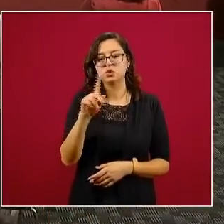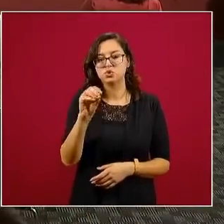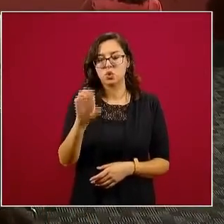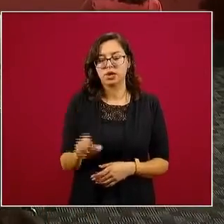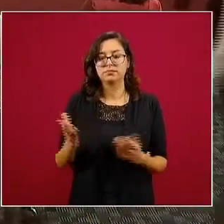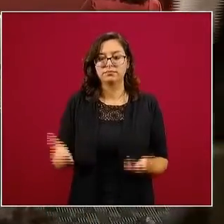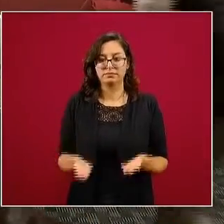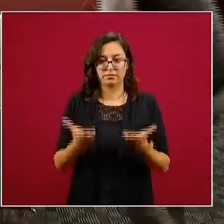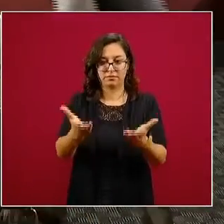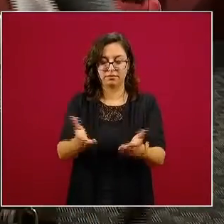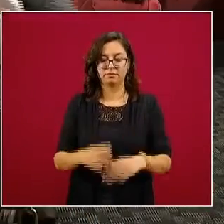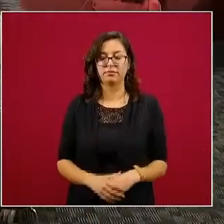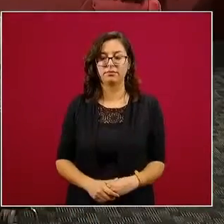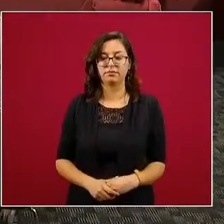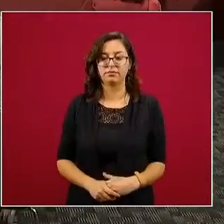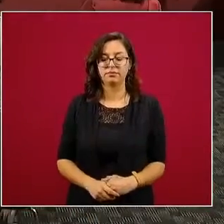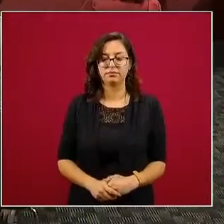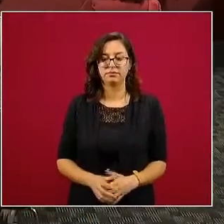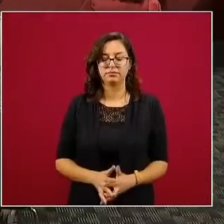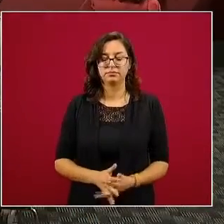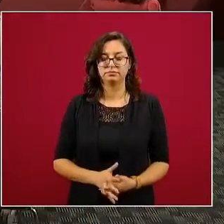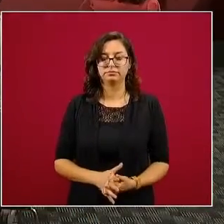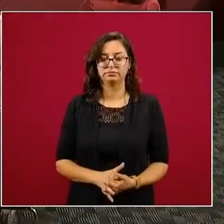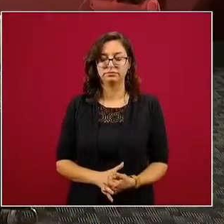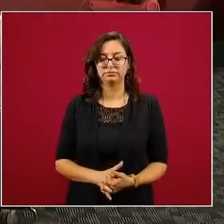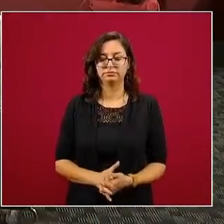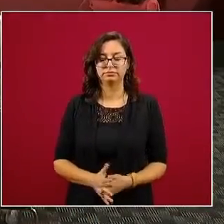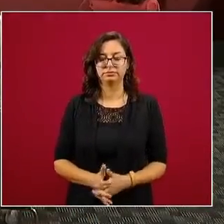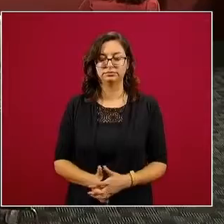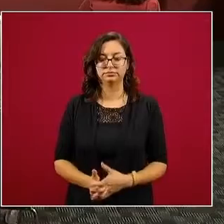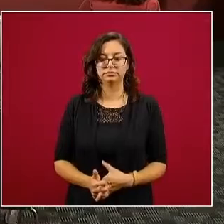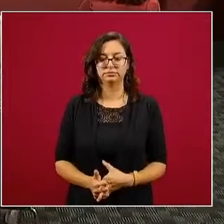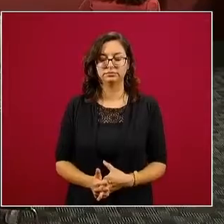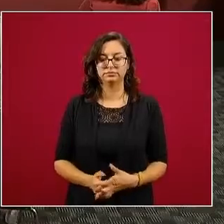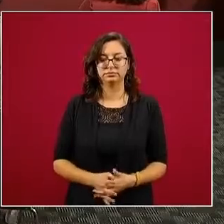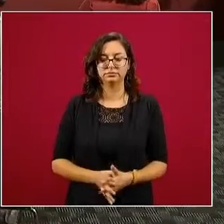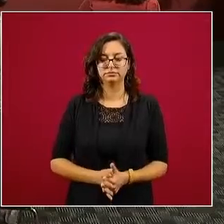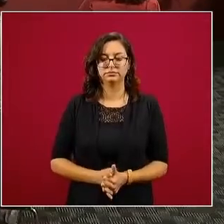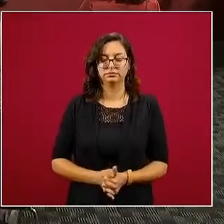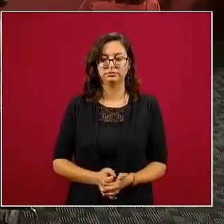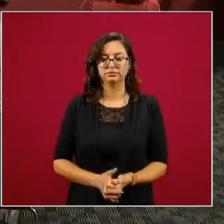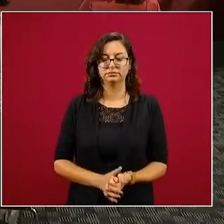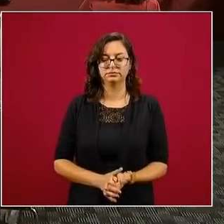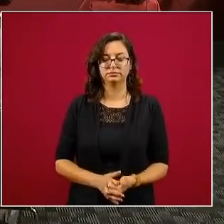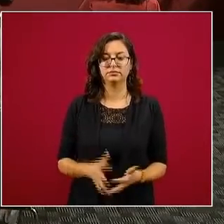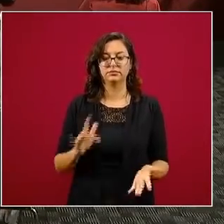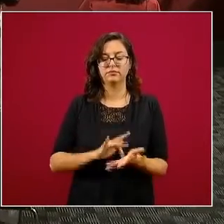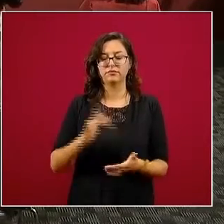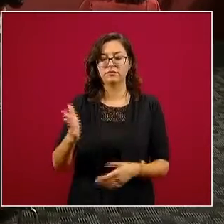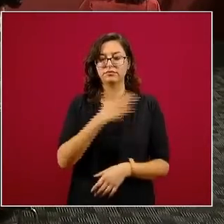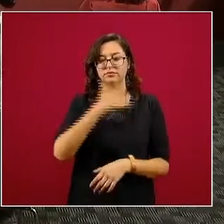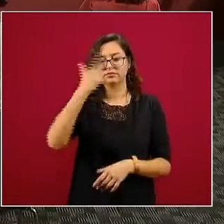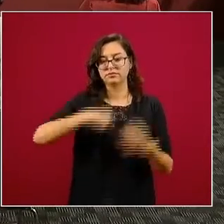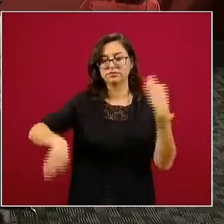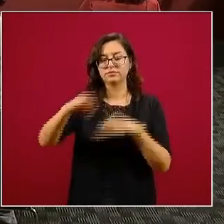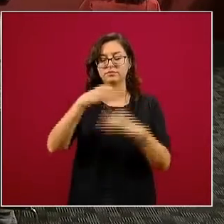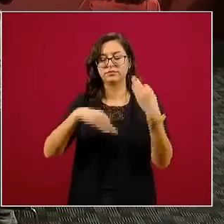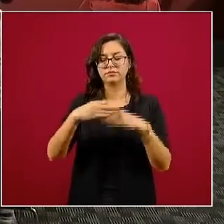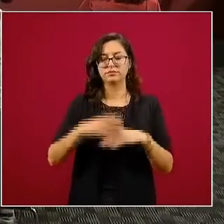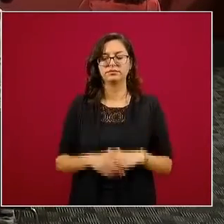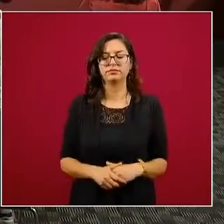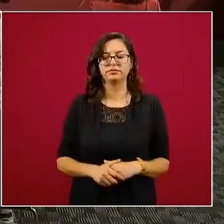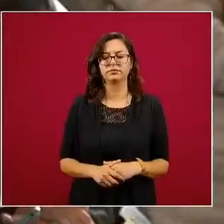plan de escalamiento y reconversión que fue planteado desde el inicio. Entonces, esperamos que en su momento esto permita